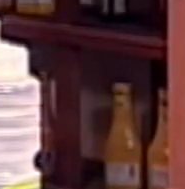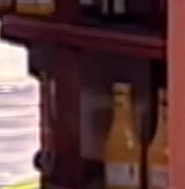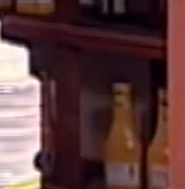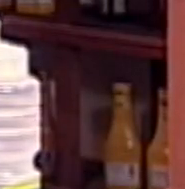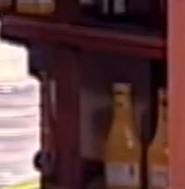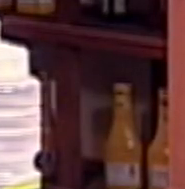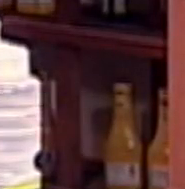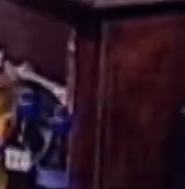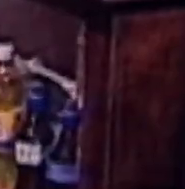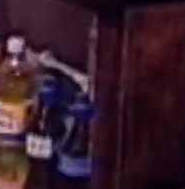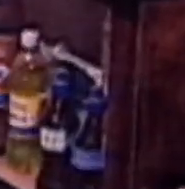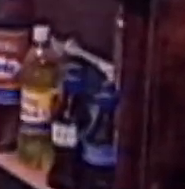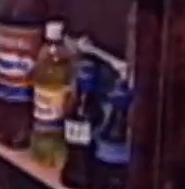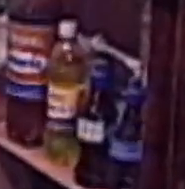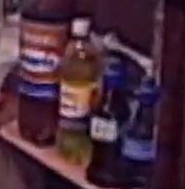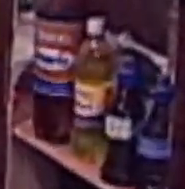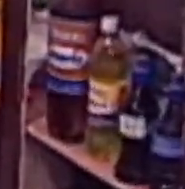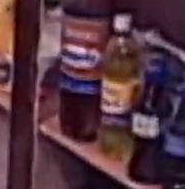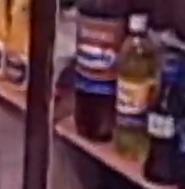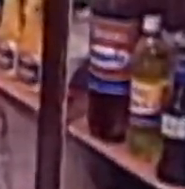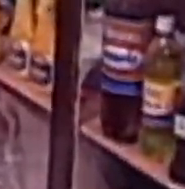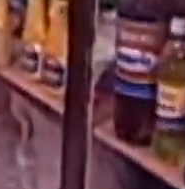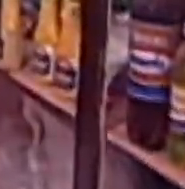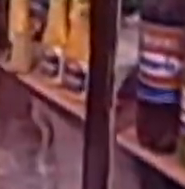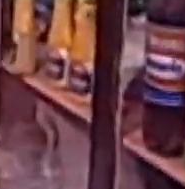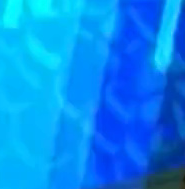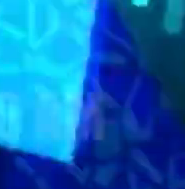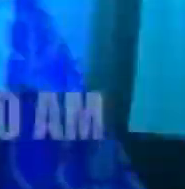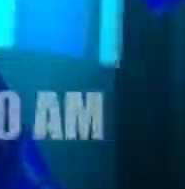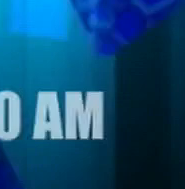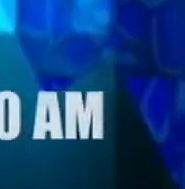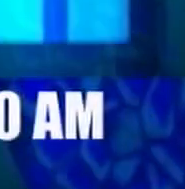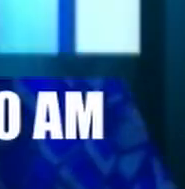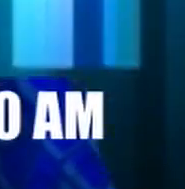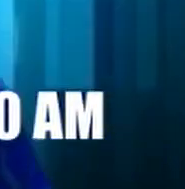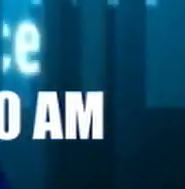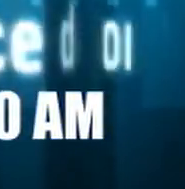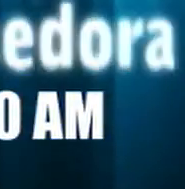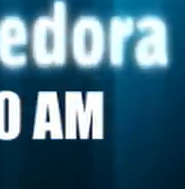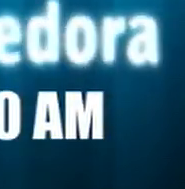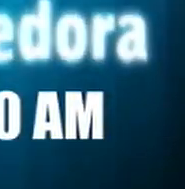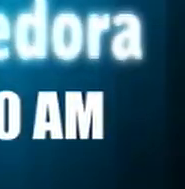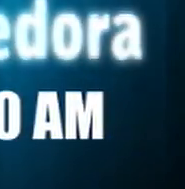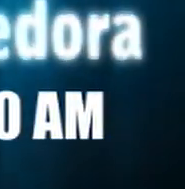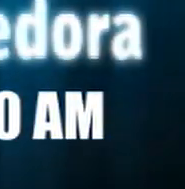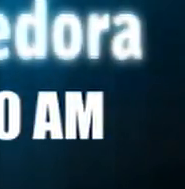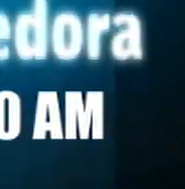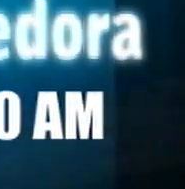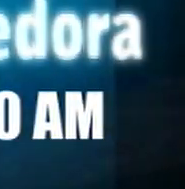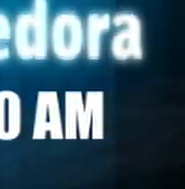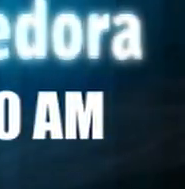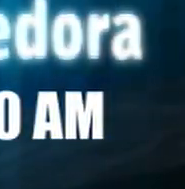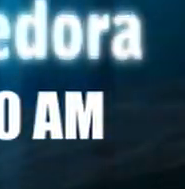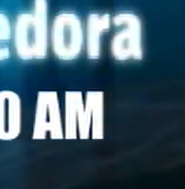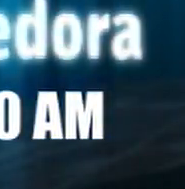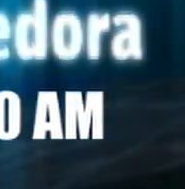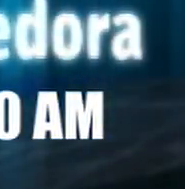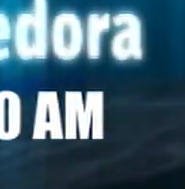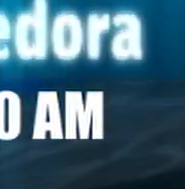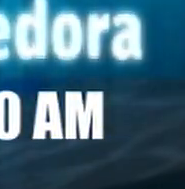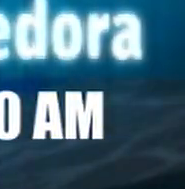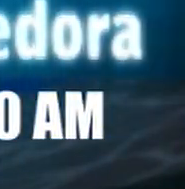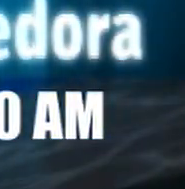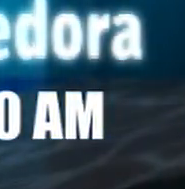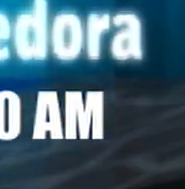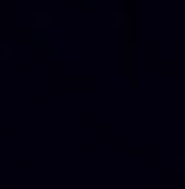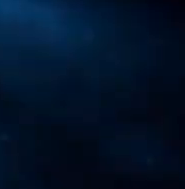nuestra pantalla de aventuras y carcajadas. La pulpería más divertida del país, de lunes a viernes a las